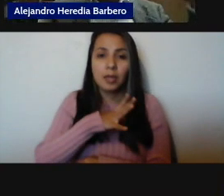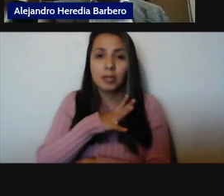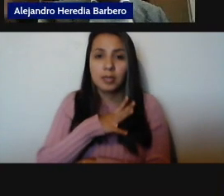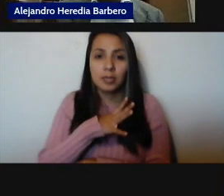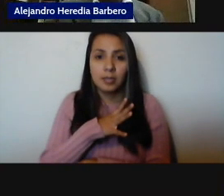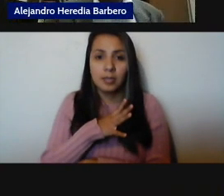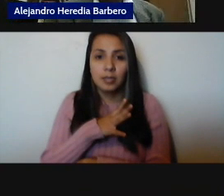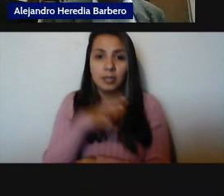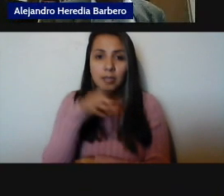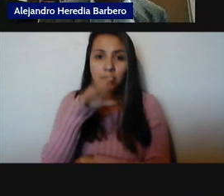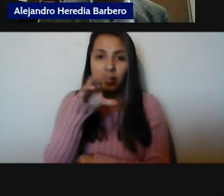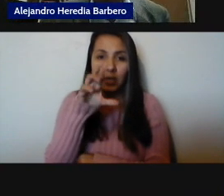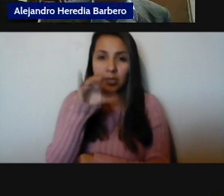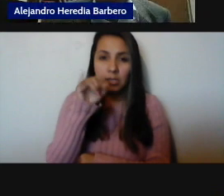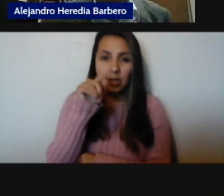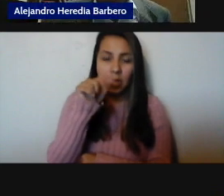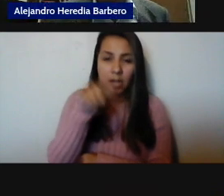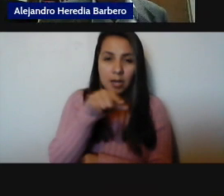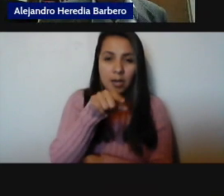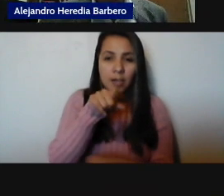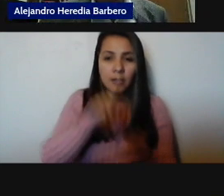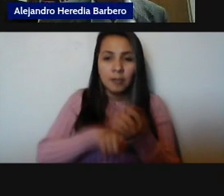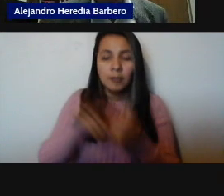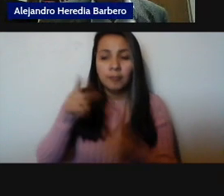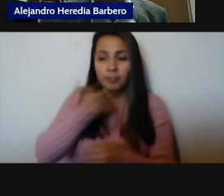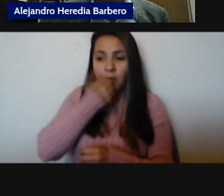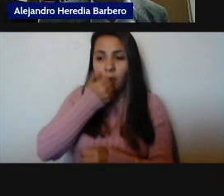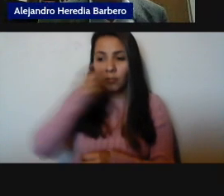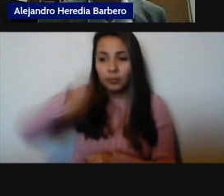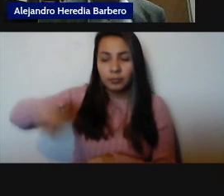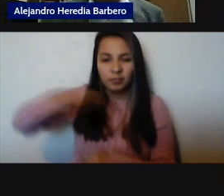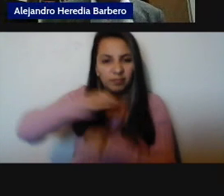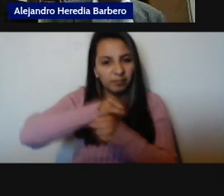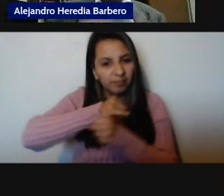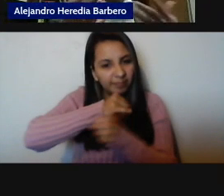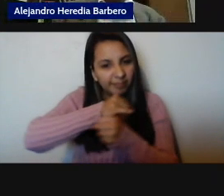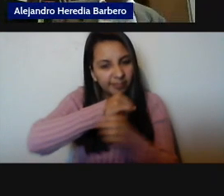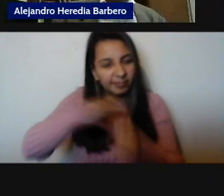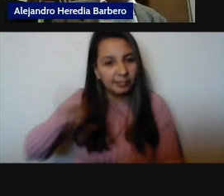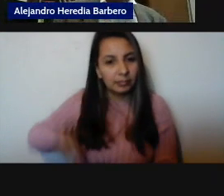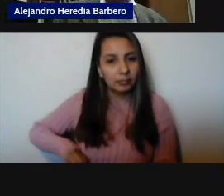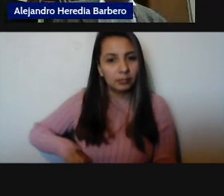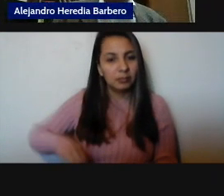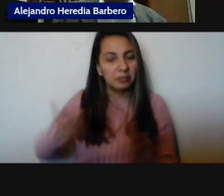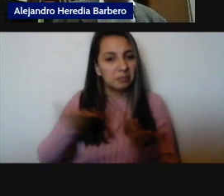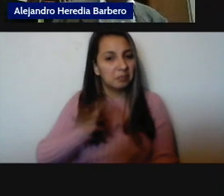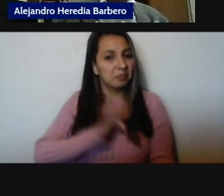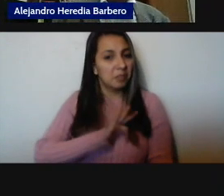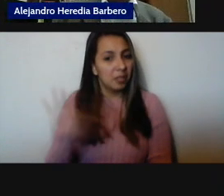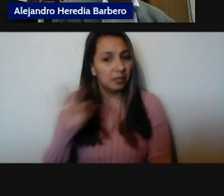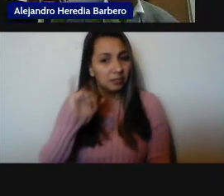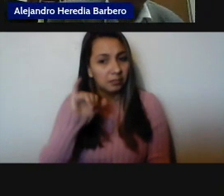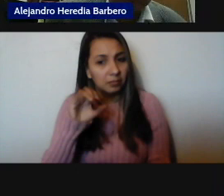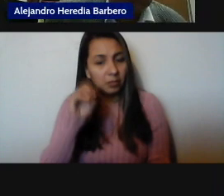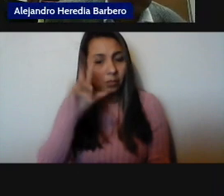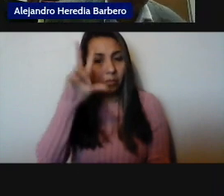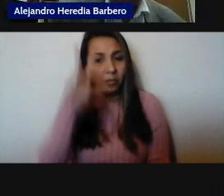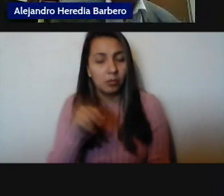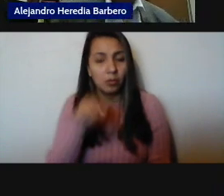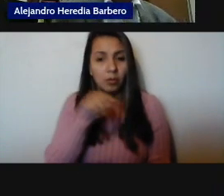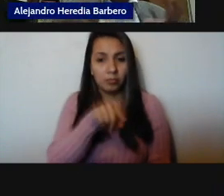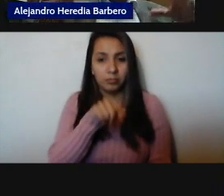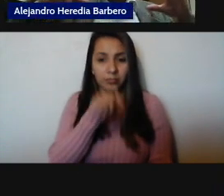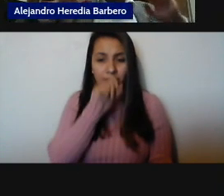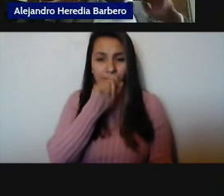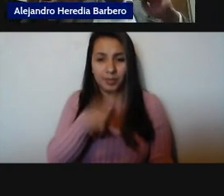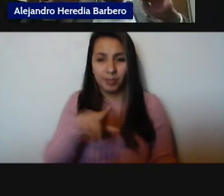tenemos cristales también de esta mina, y nuestra comunidad de estudiantes ha estado muy interesada, por ejemplo, en simular qué posibilidad